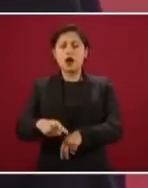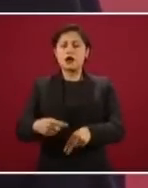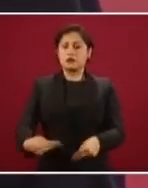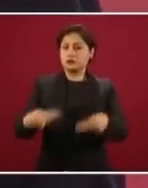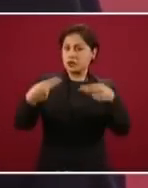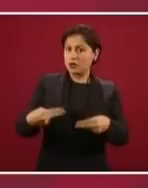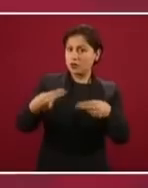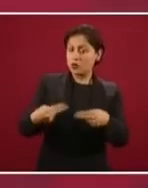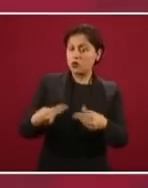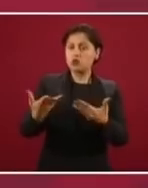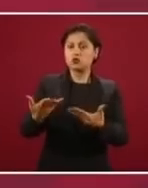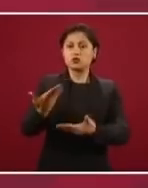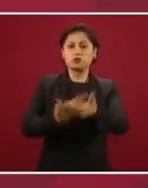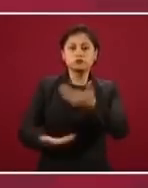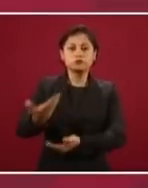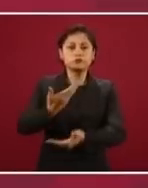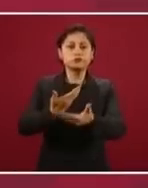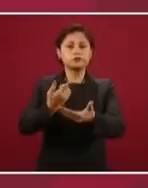y sustentabilidad